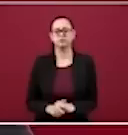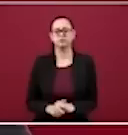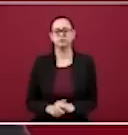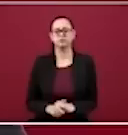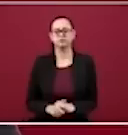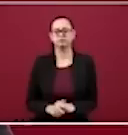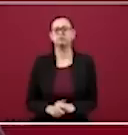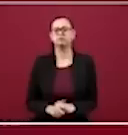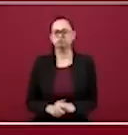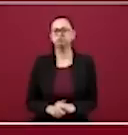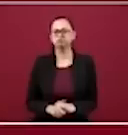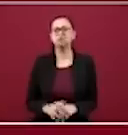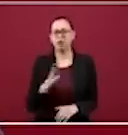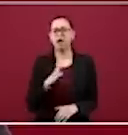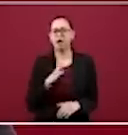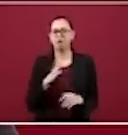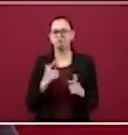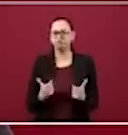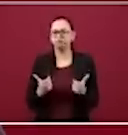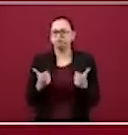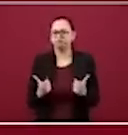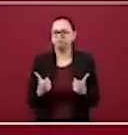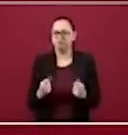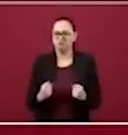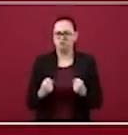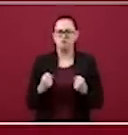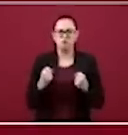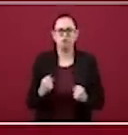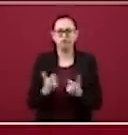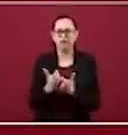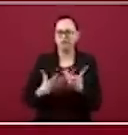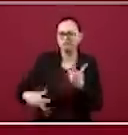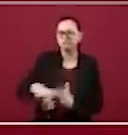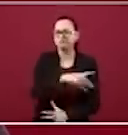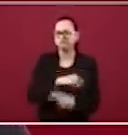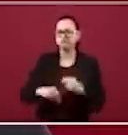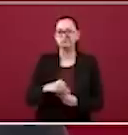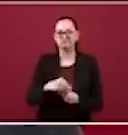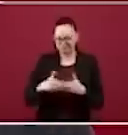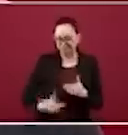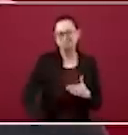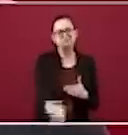Tenemos mucha fortaleza económica en México, ahora más que nunca.